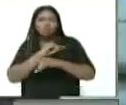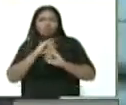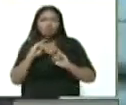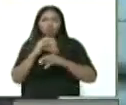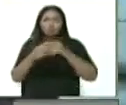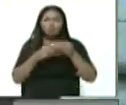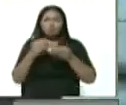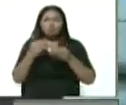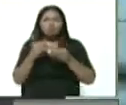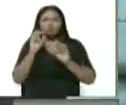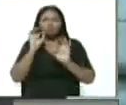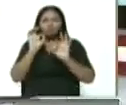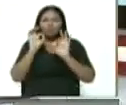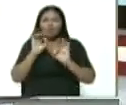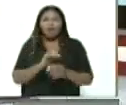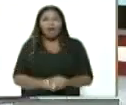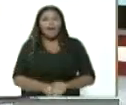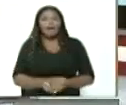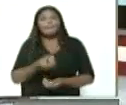pautados